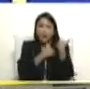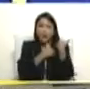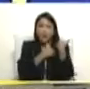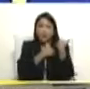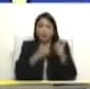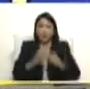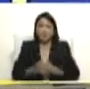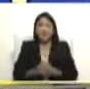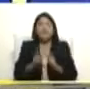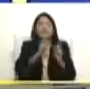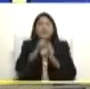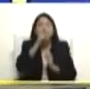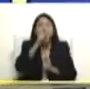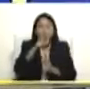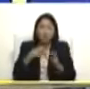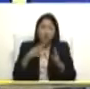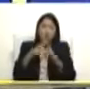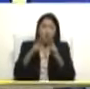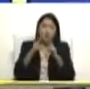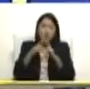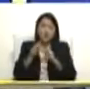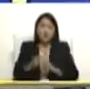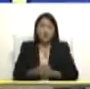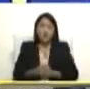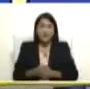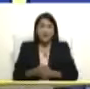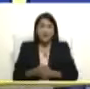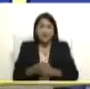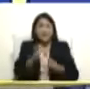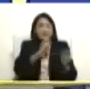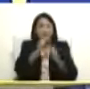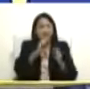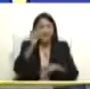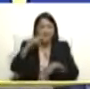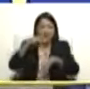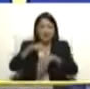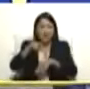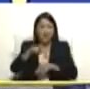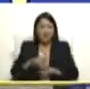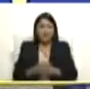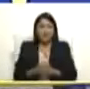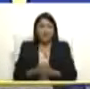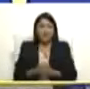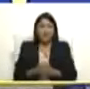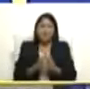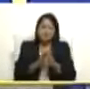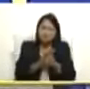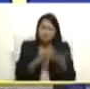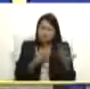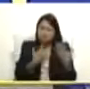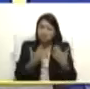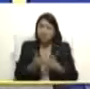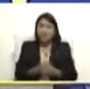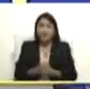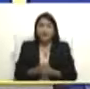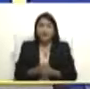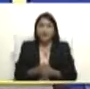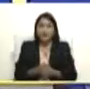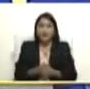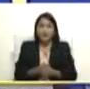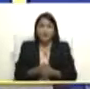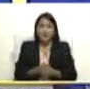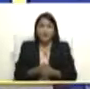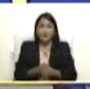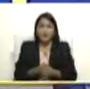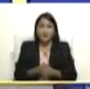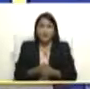Moleiro, periodista. Yo lo conocí cuando él cubría la Asamblea Nacional, ¿te acuerdas, Silvia? Alonso. Nos la llevamos muy bien. Ahora, él es muy,